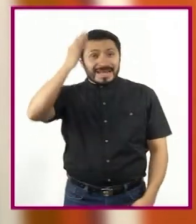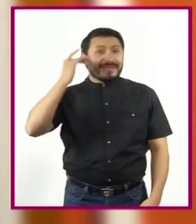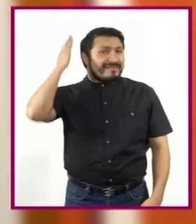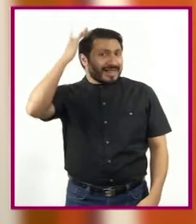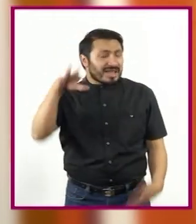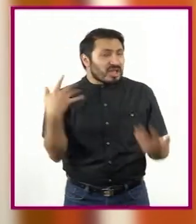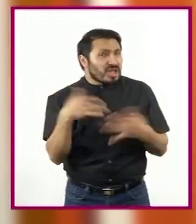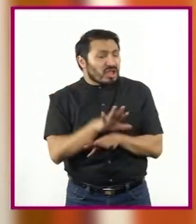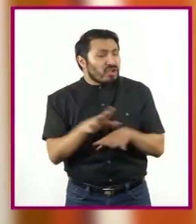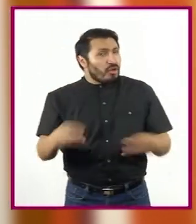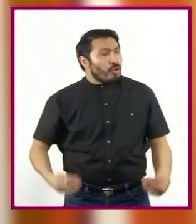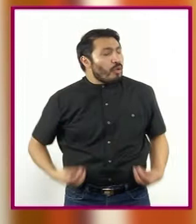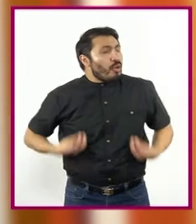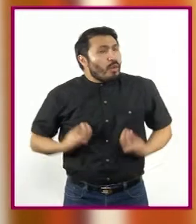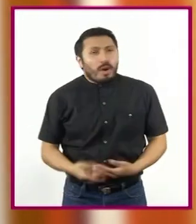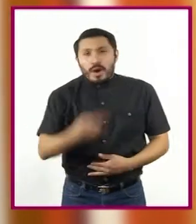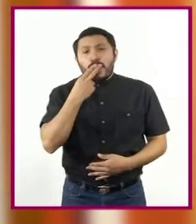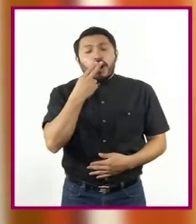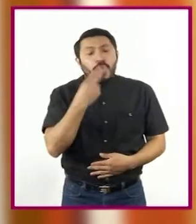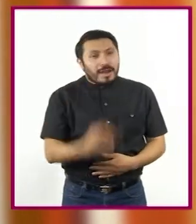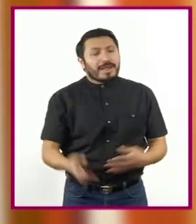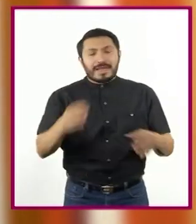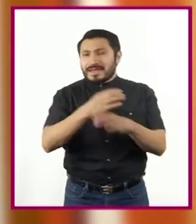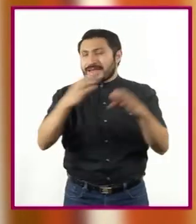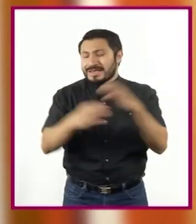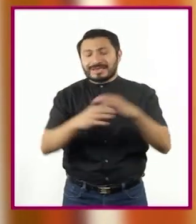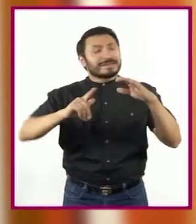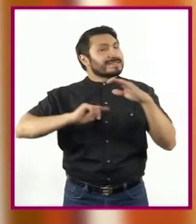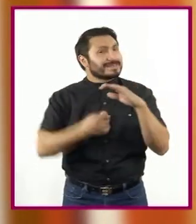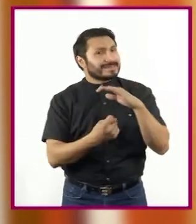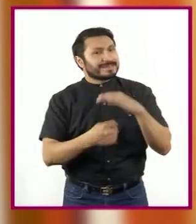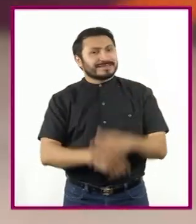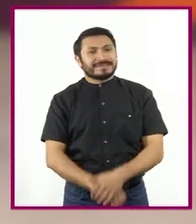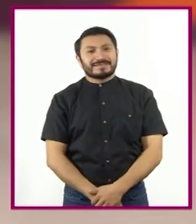Reflexionaremos sobre la vida útil del objeto técnico.